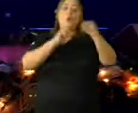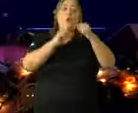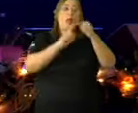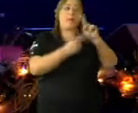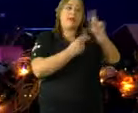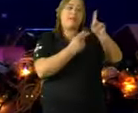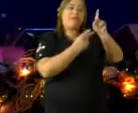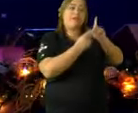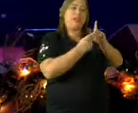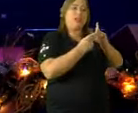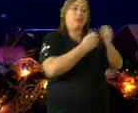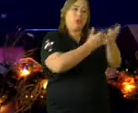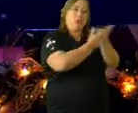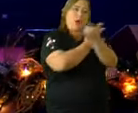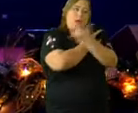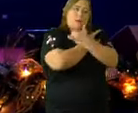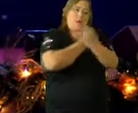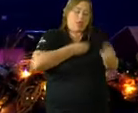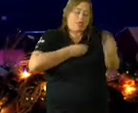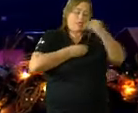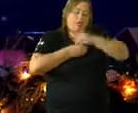temor en el nombre de Jesús.